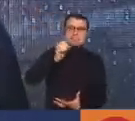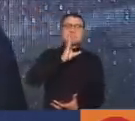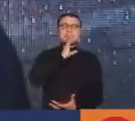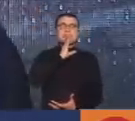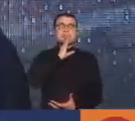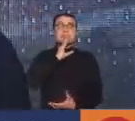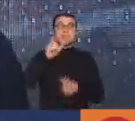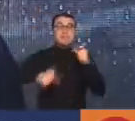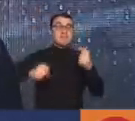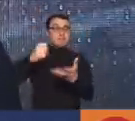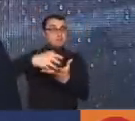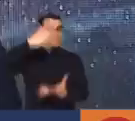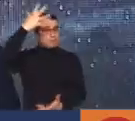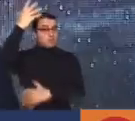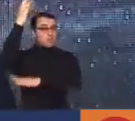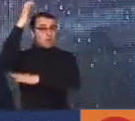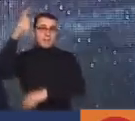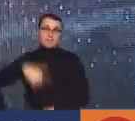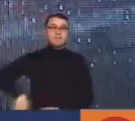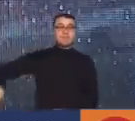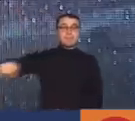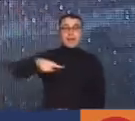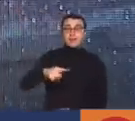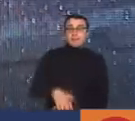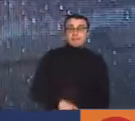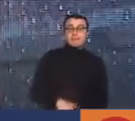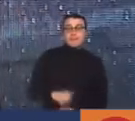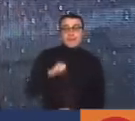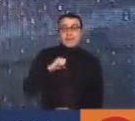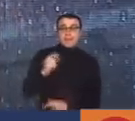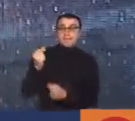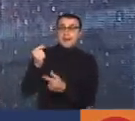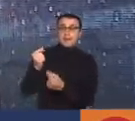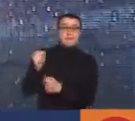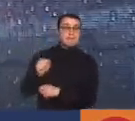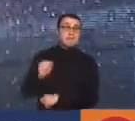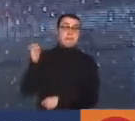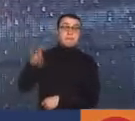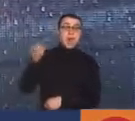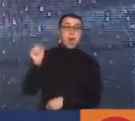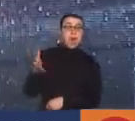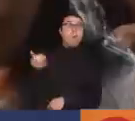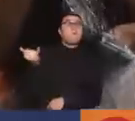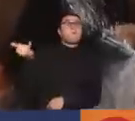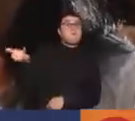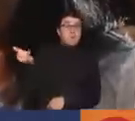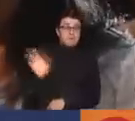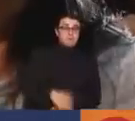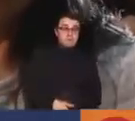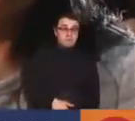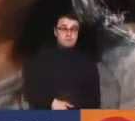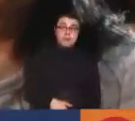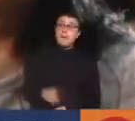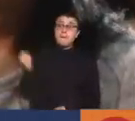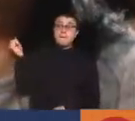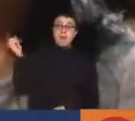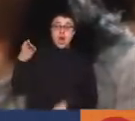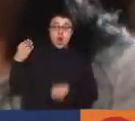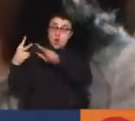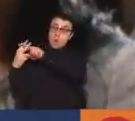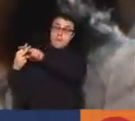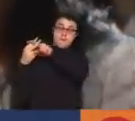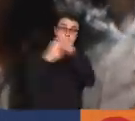ricos de Colombia, obviamente. Lo tienen los bancos. Los bancos no prestan